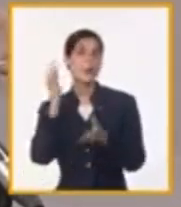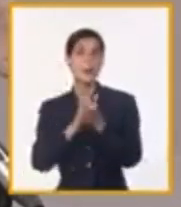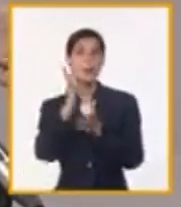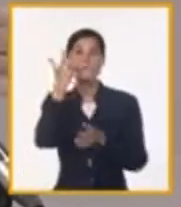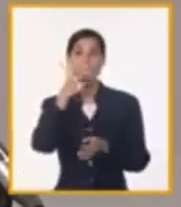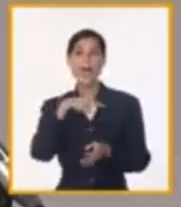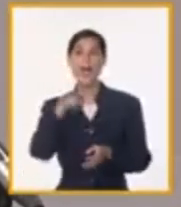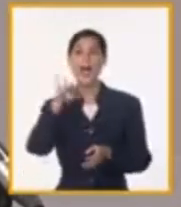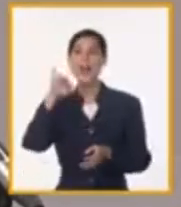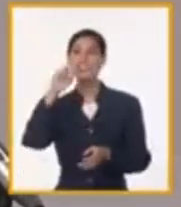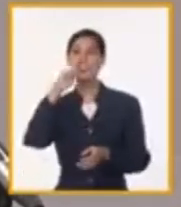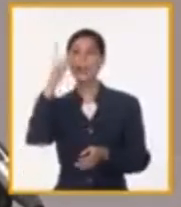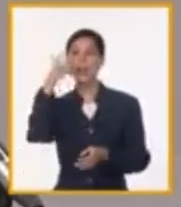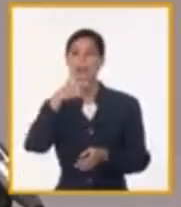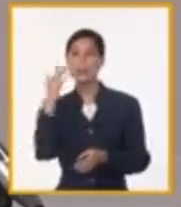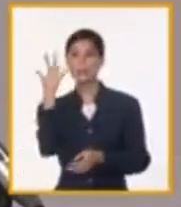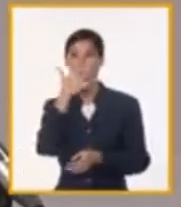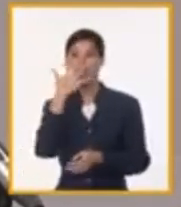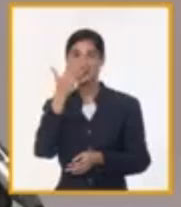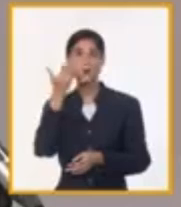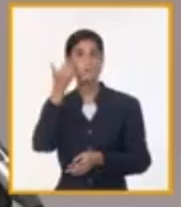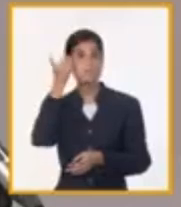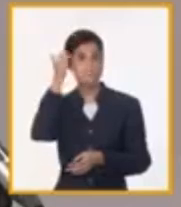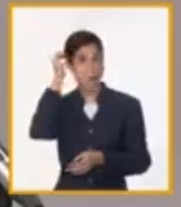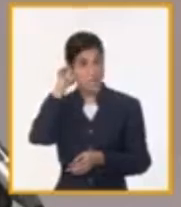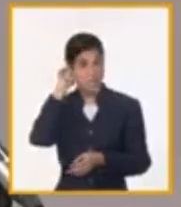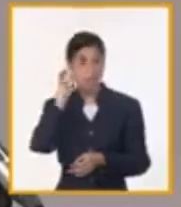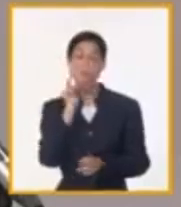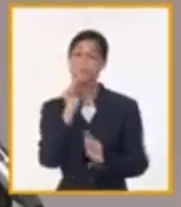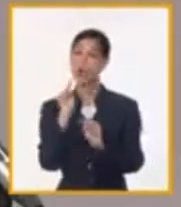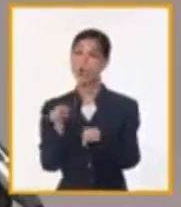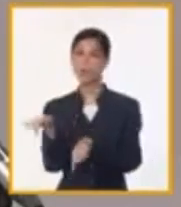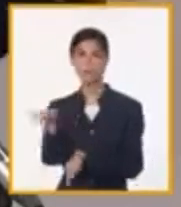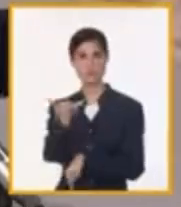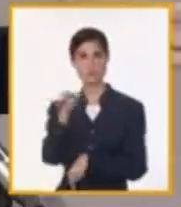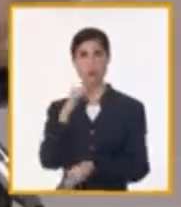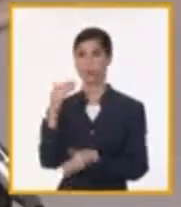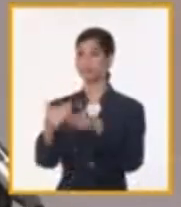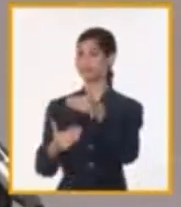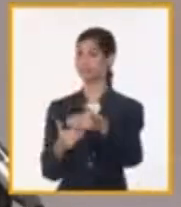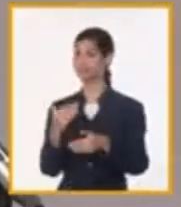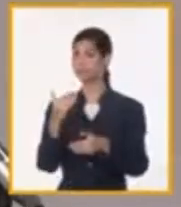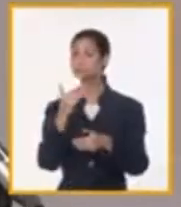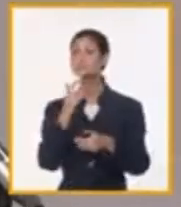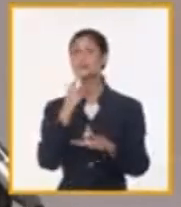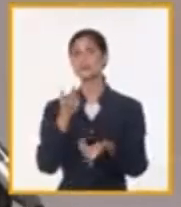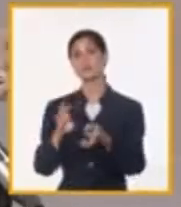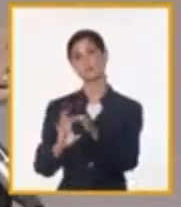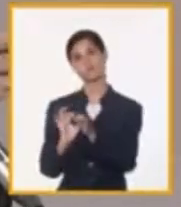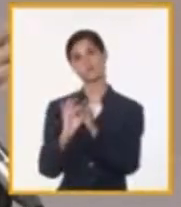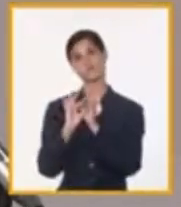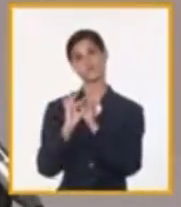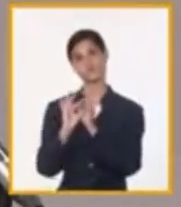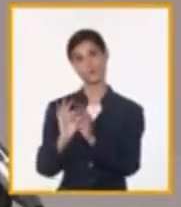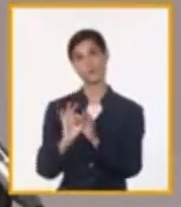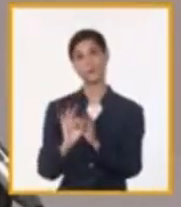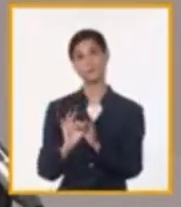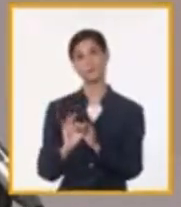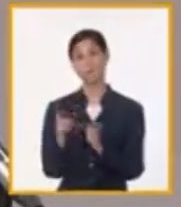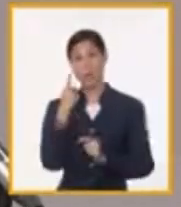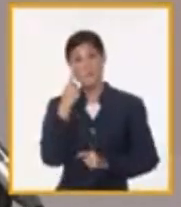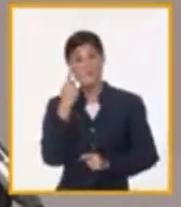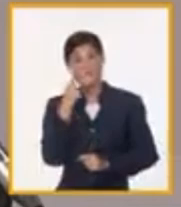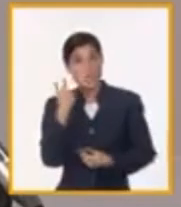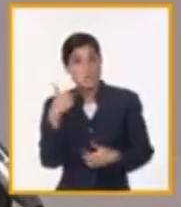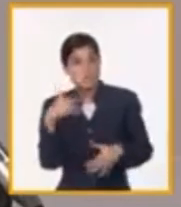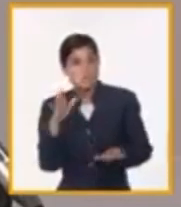sola El mundo se va Yo creo que el mundo terminará pasando a la historia aún peor que Juan guaidó y a ver qué pasa ahora con María Corina